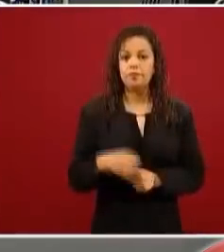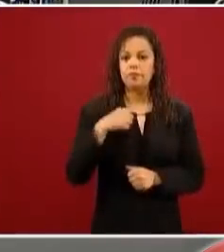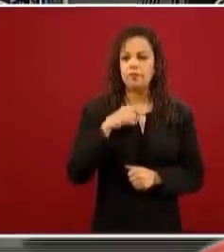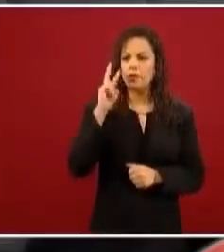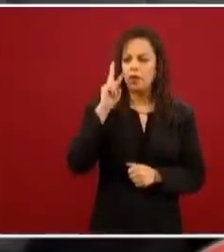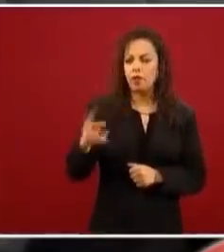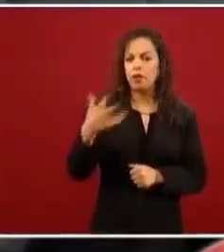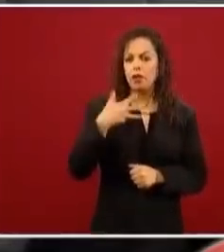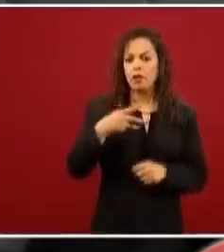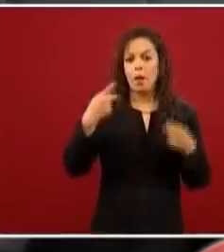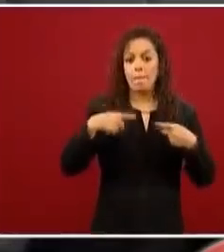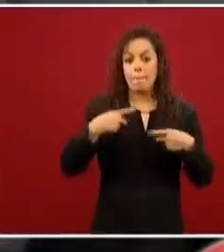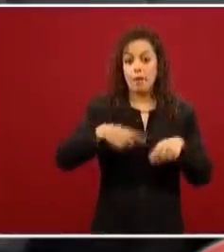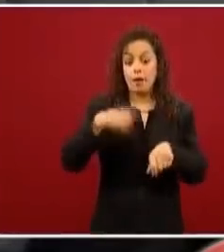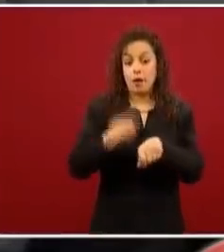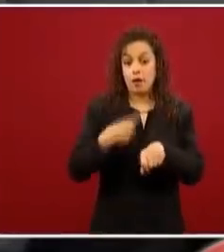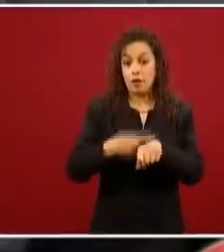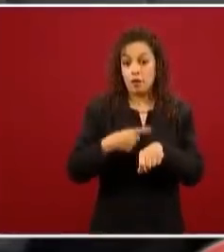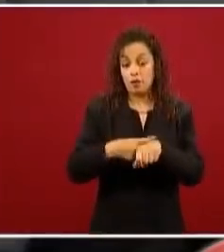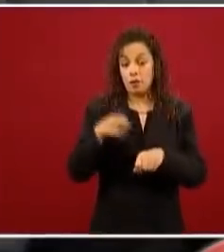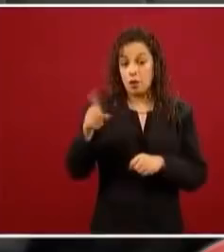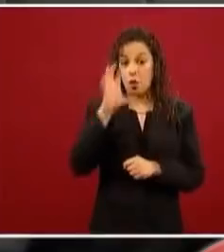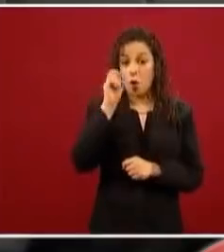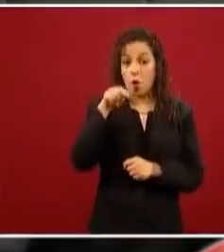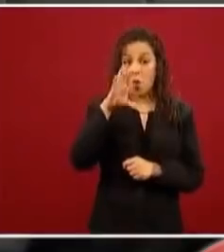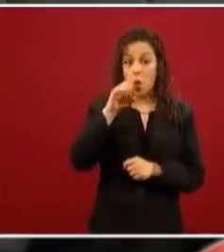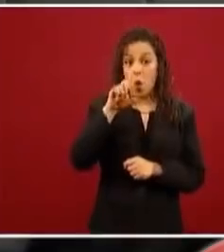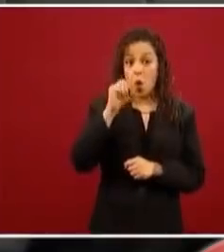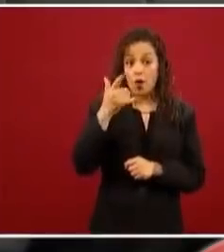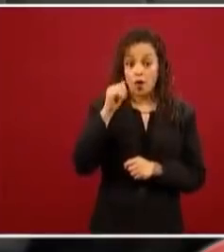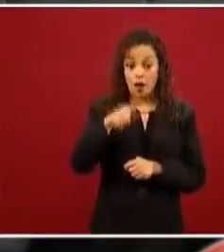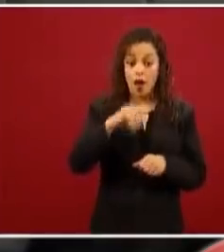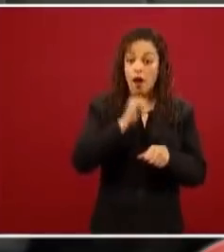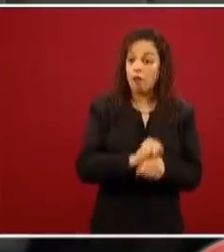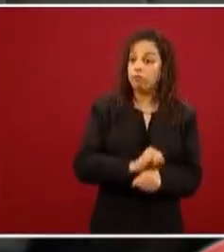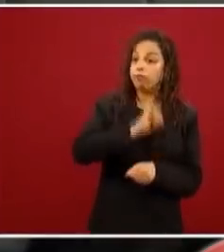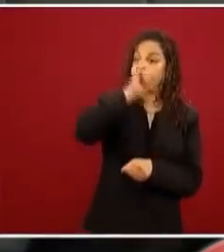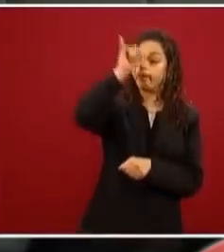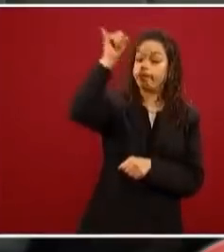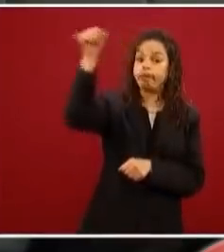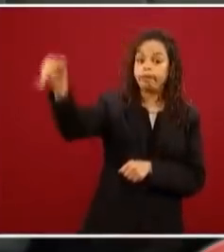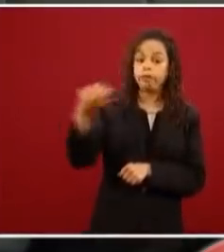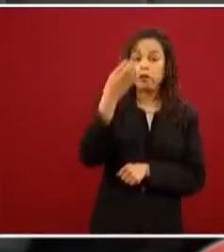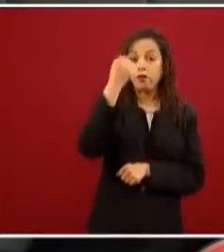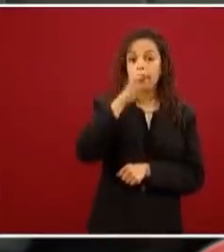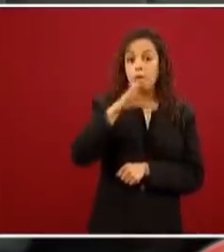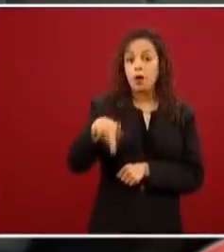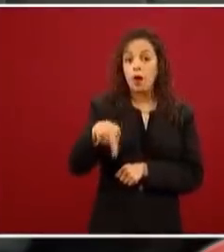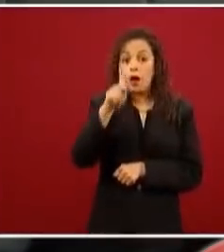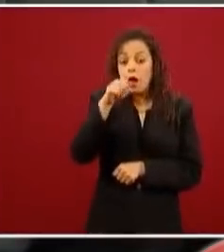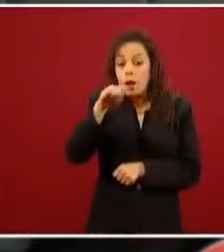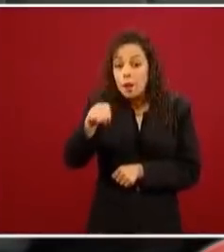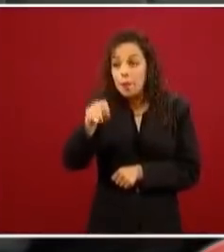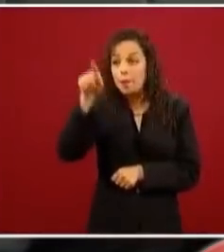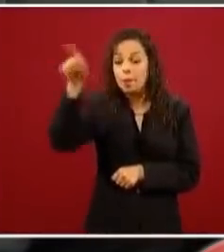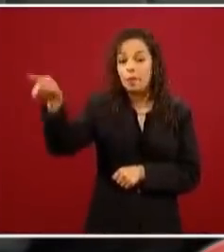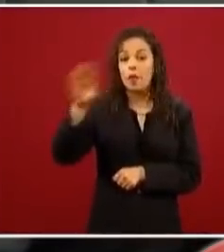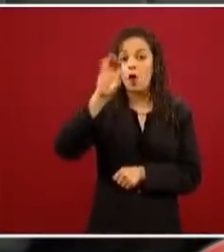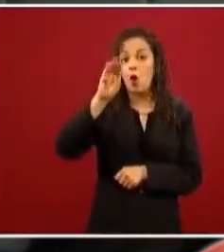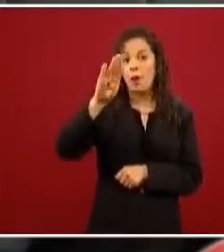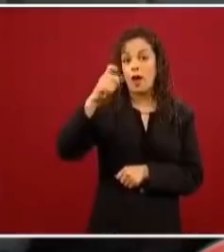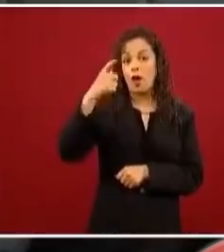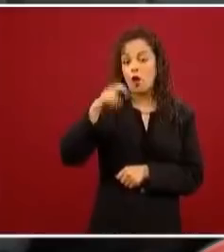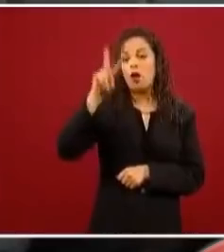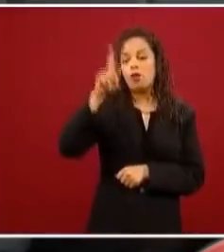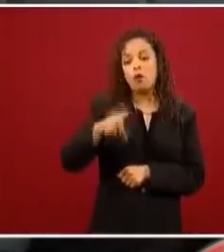tuvo que trasladarse desde San Luis Río Colorado hasta Ciudad Obregón, son 900 kilómetros de distancia, ¿no? Debe ser bastante complicado para él y para su